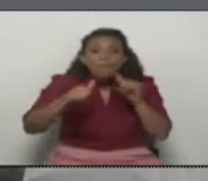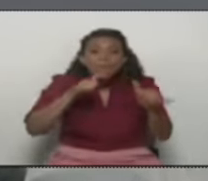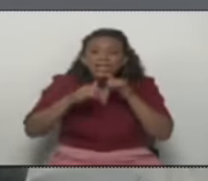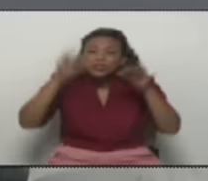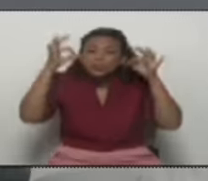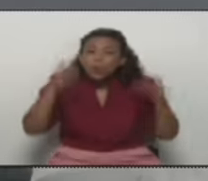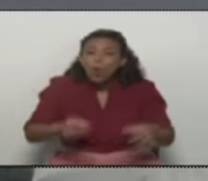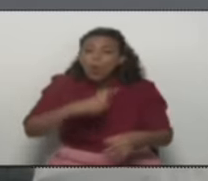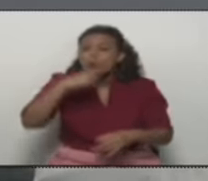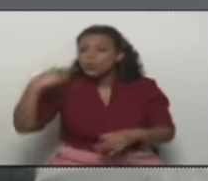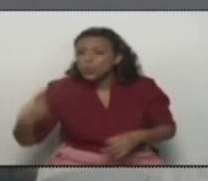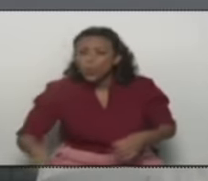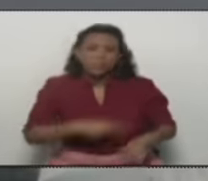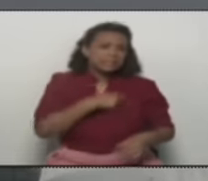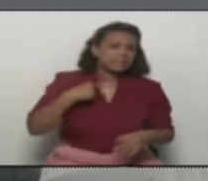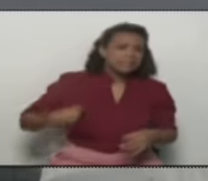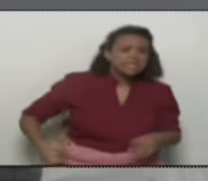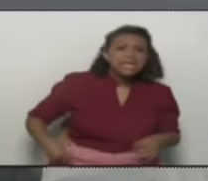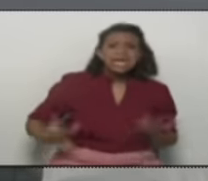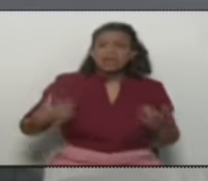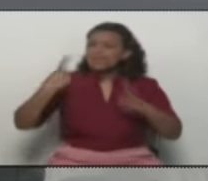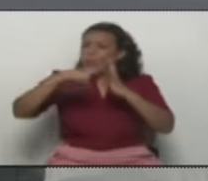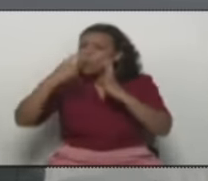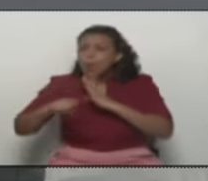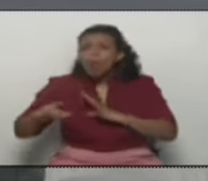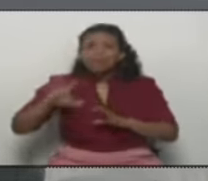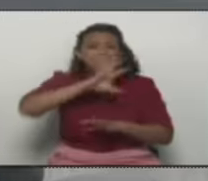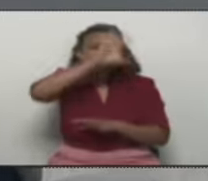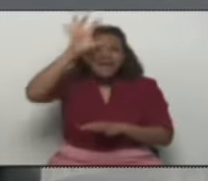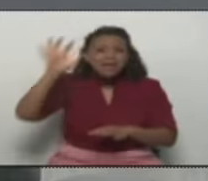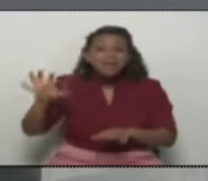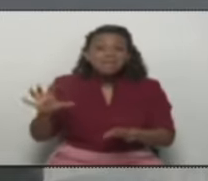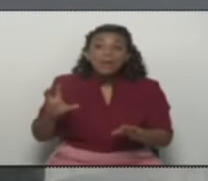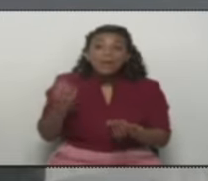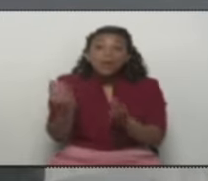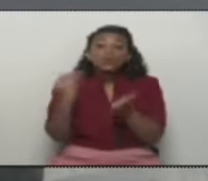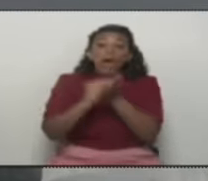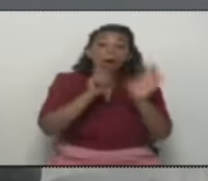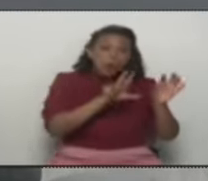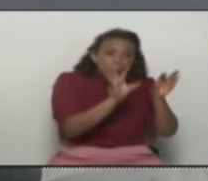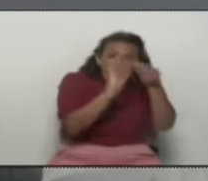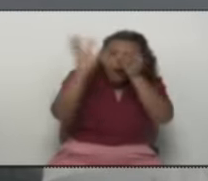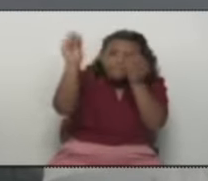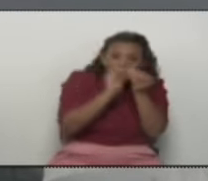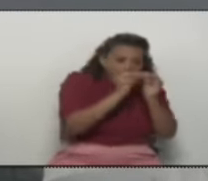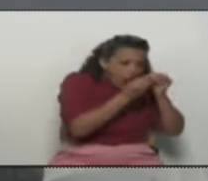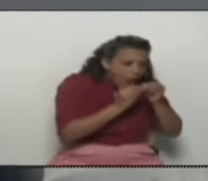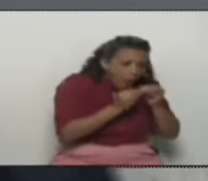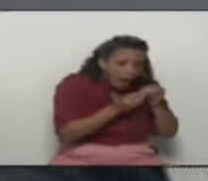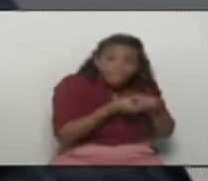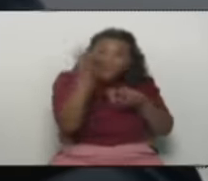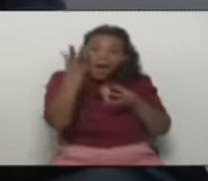hackeo rusos, chinos, de Europa Oriental, etcétera, para usarlos ellos para que nunca se vea que es la CIA. Entonces, fíjense el